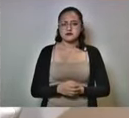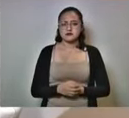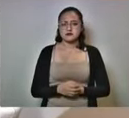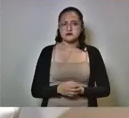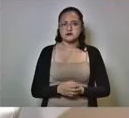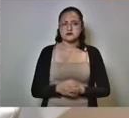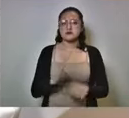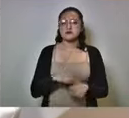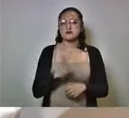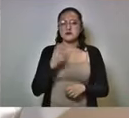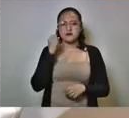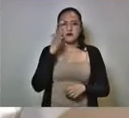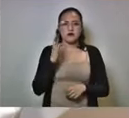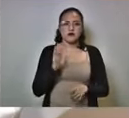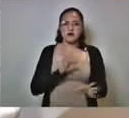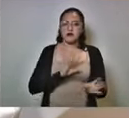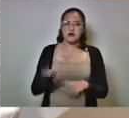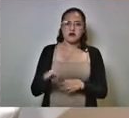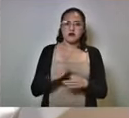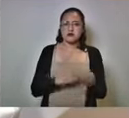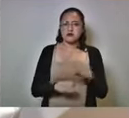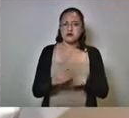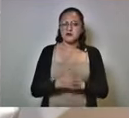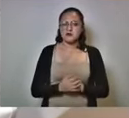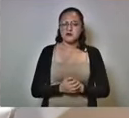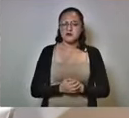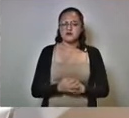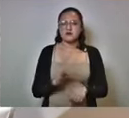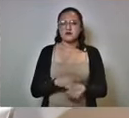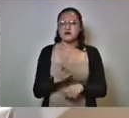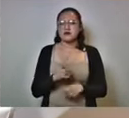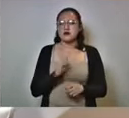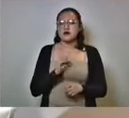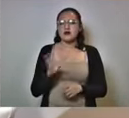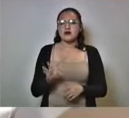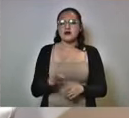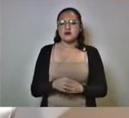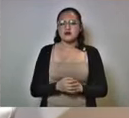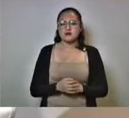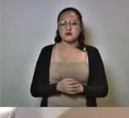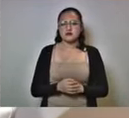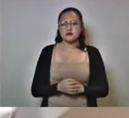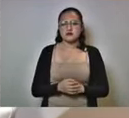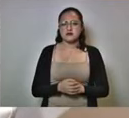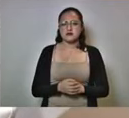Porque se olvidaron de todo. Porque patearon el bote.